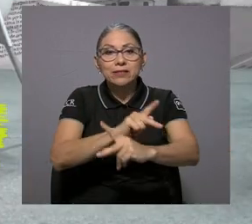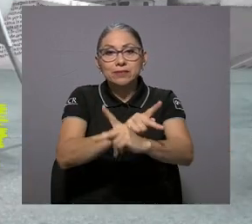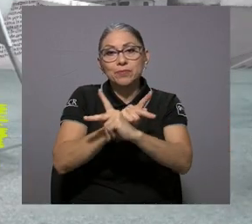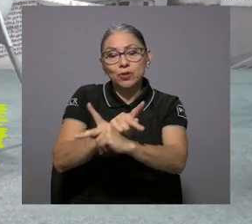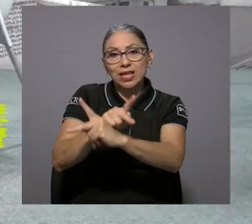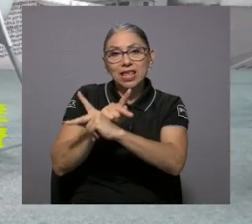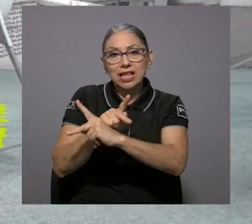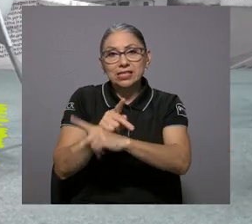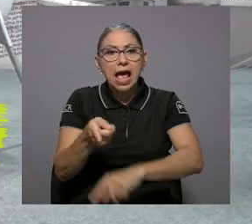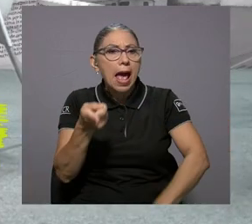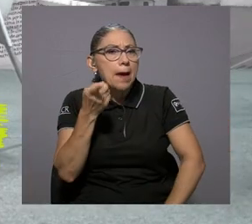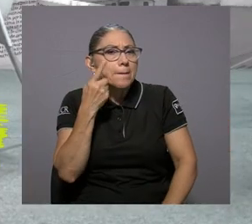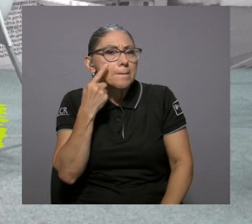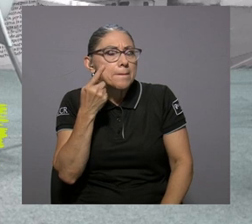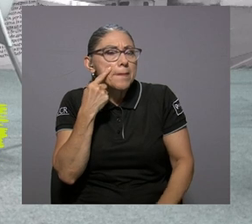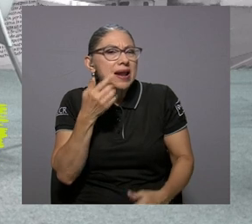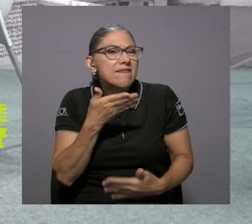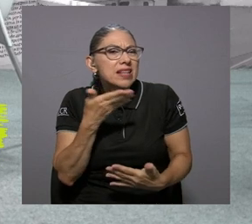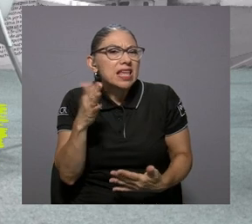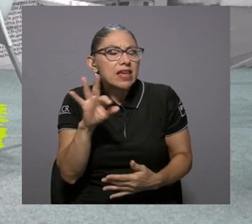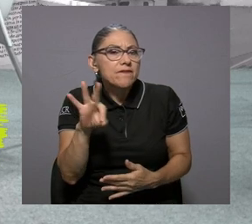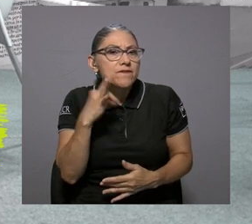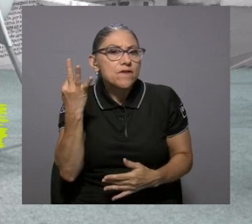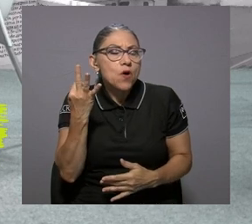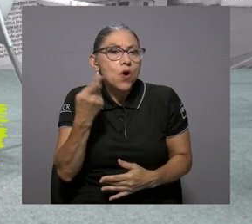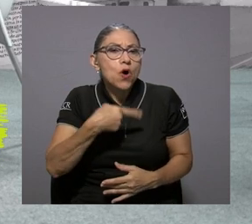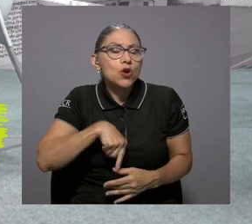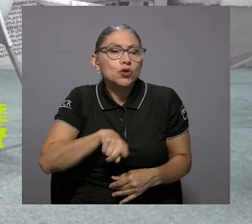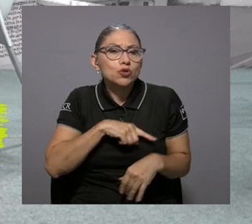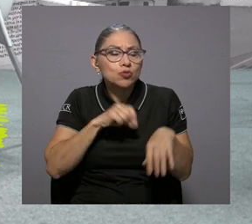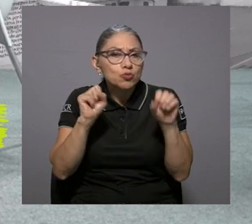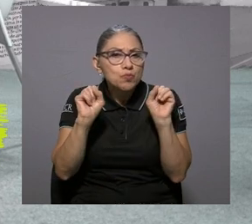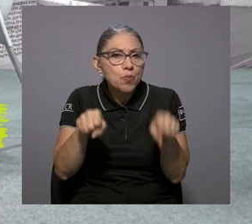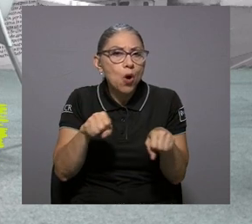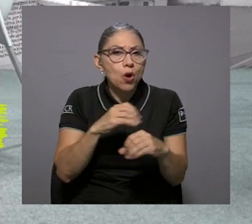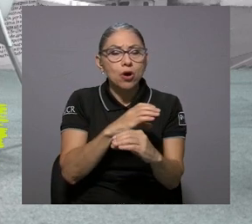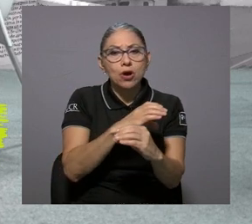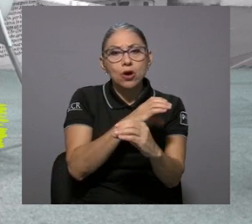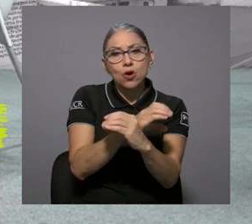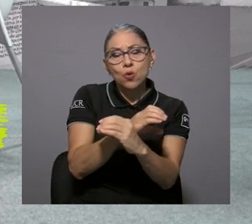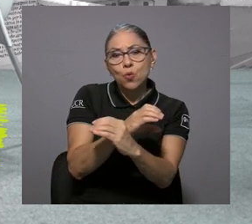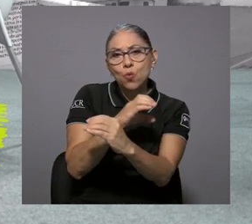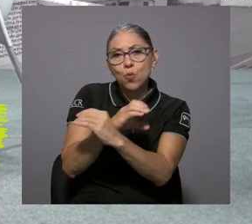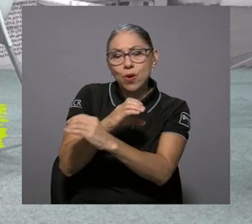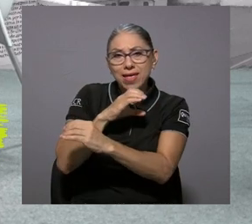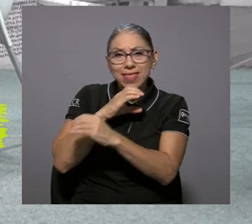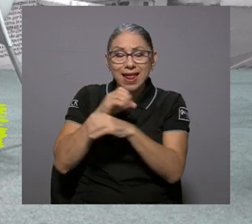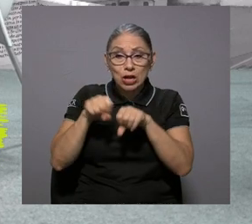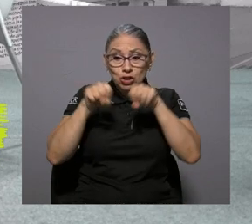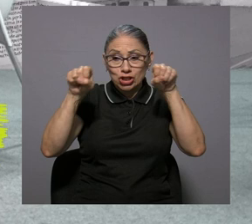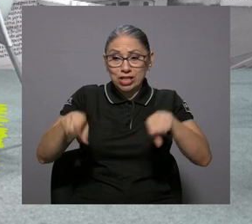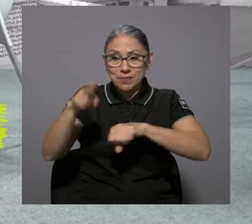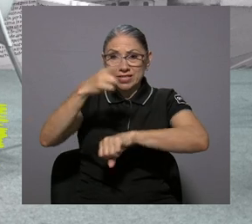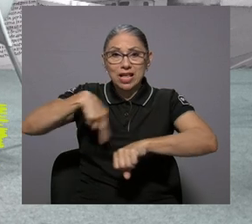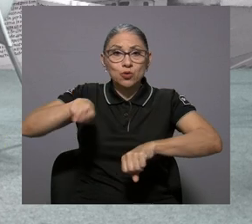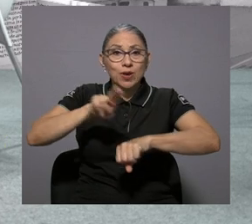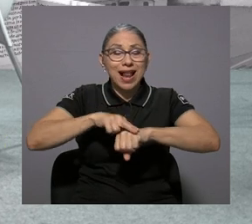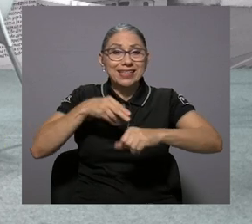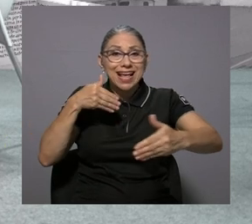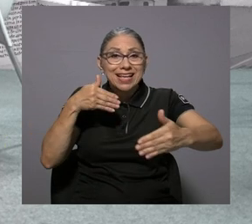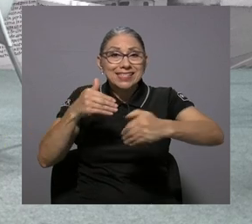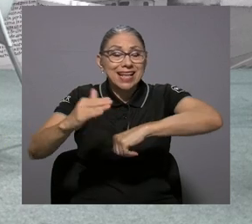ver en qué medida podemos preservar los ecosistemas costeros